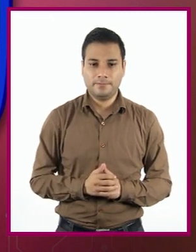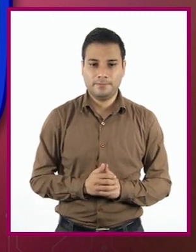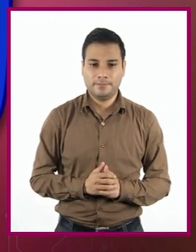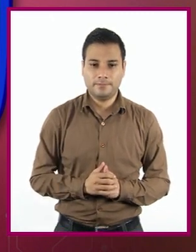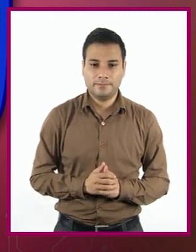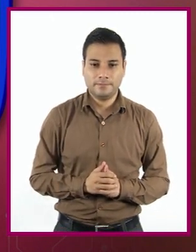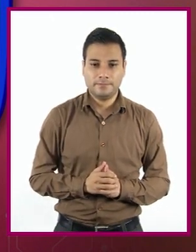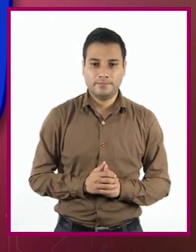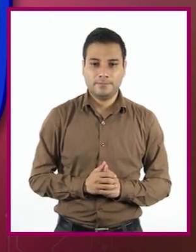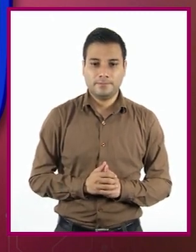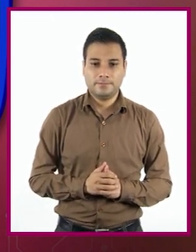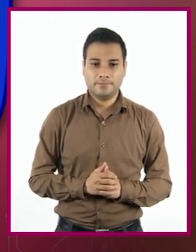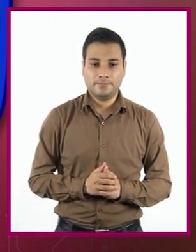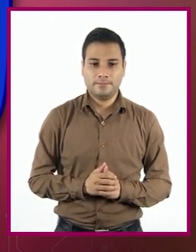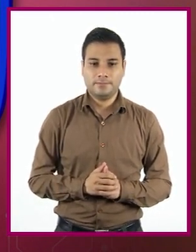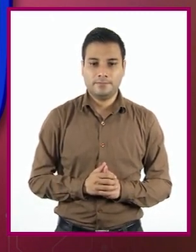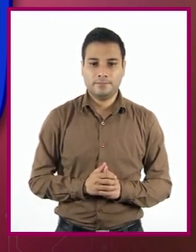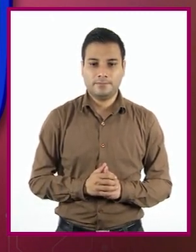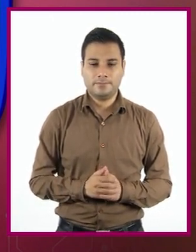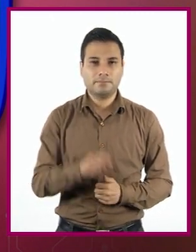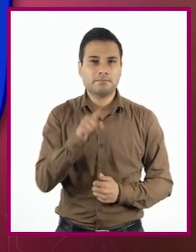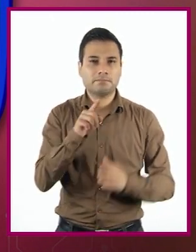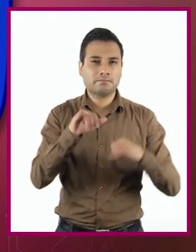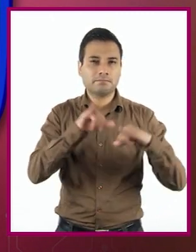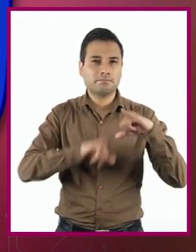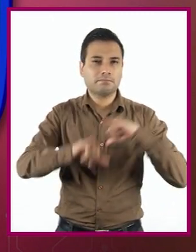Alejandra García Franco,